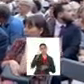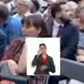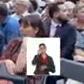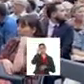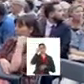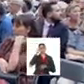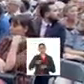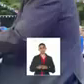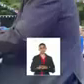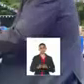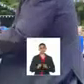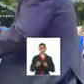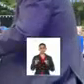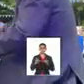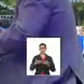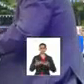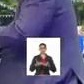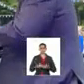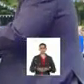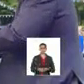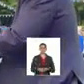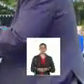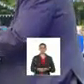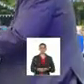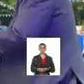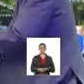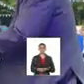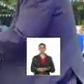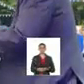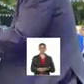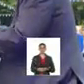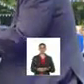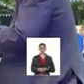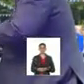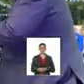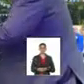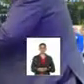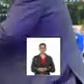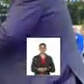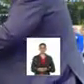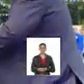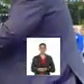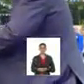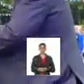de Lisbeth Penin Matos y el equipo Sueño Olímpico de Cubavisión Internacional para el canal cubano de noticias.